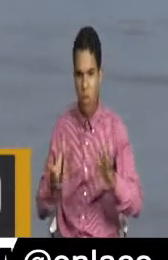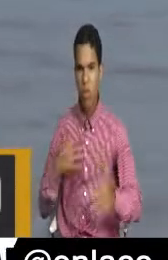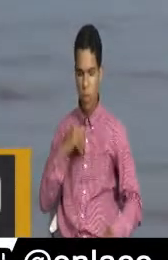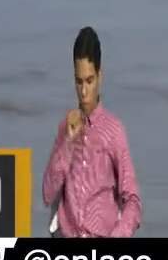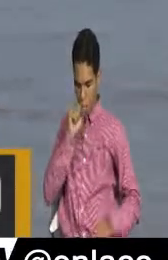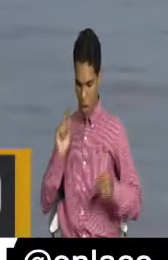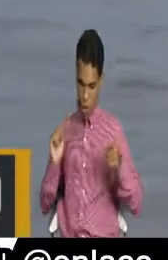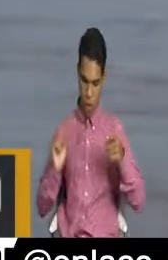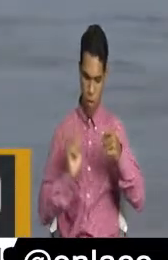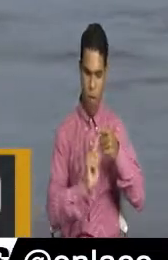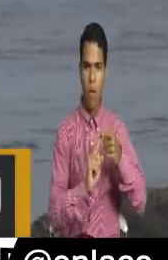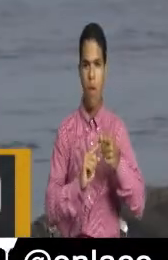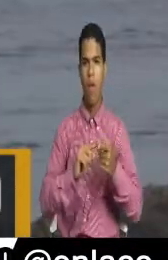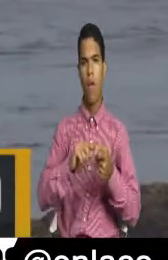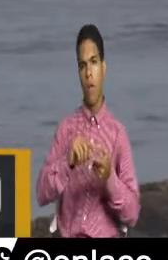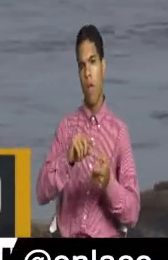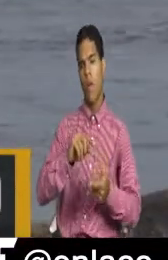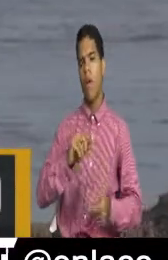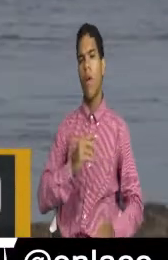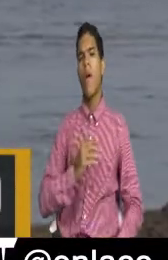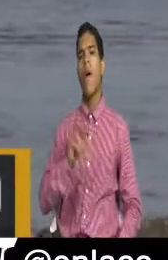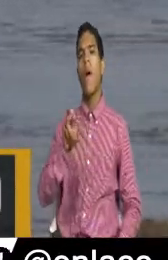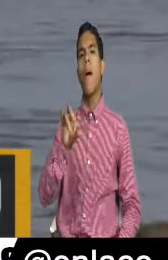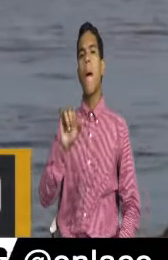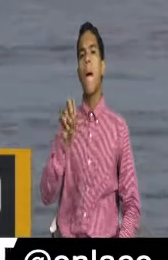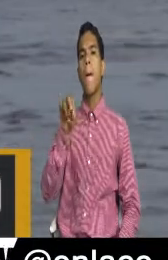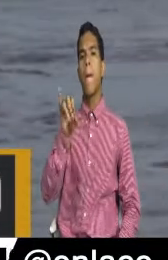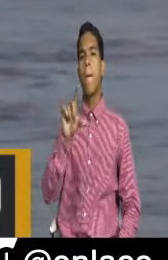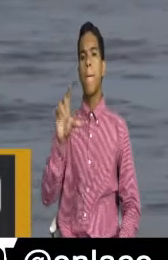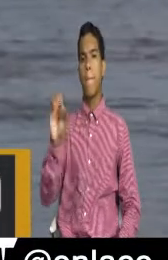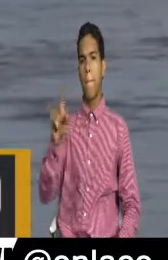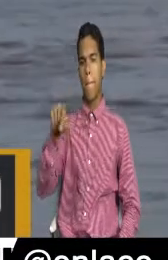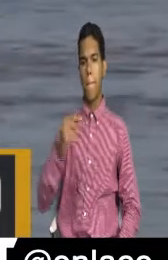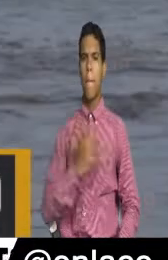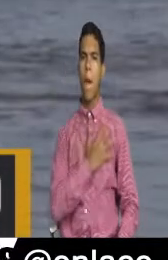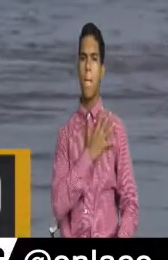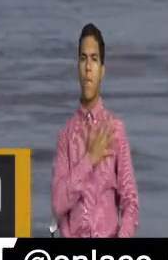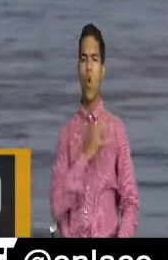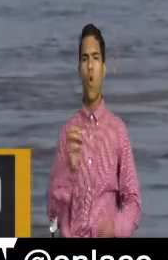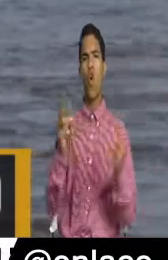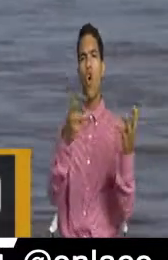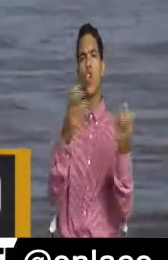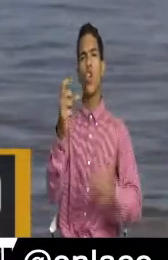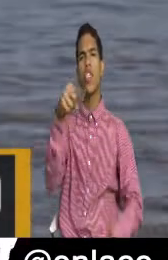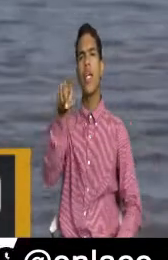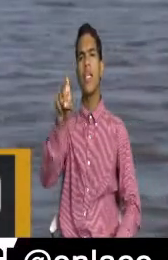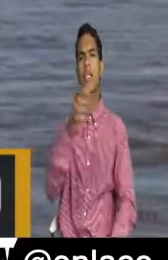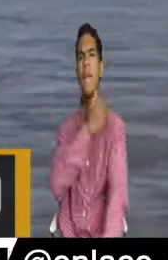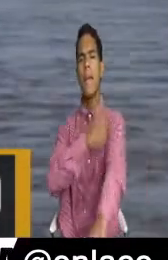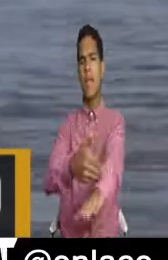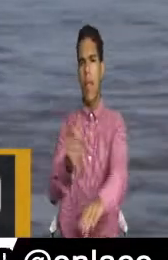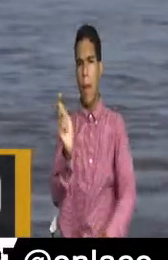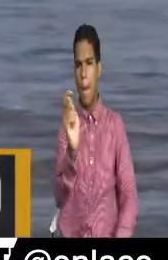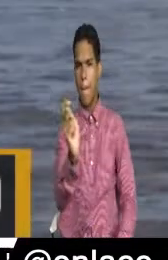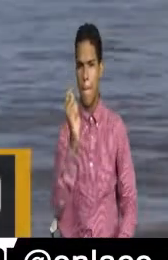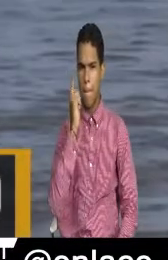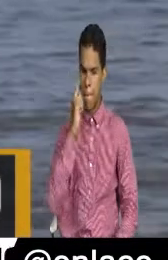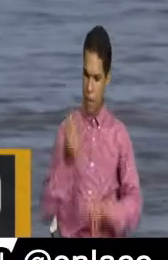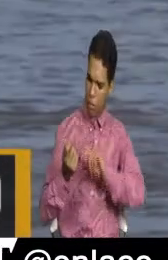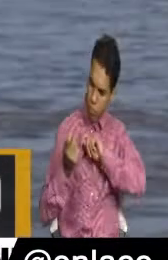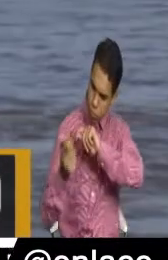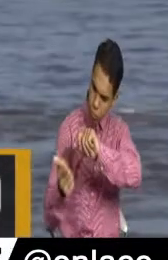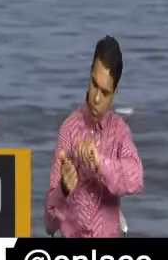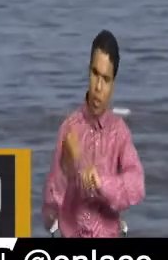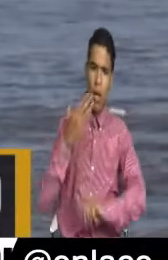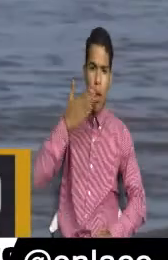Barrancabermeja, Santander y Pinillos Bolívar por valor aproximado de 686 millones de pesos a la firma barranquillera Ingeniería de Proyectos SAS. Ya el pasado